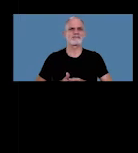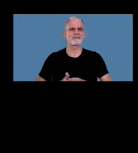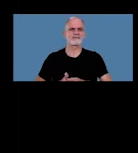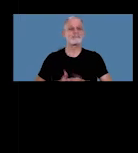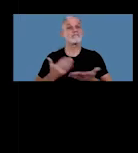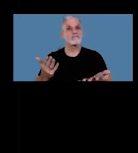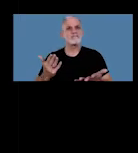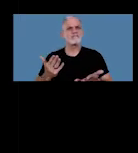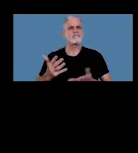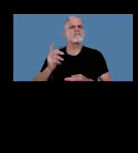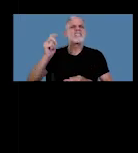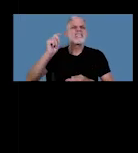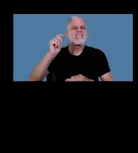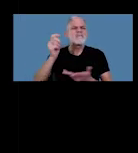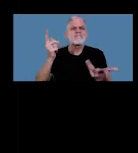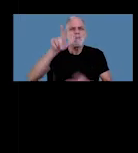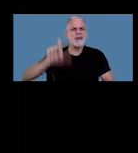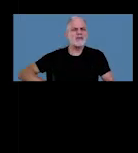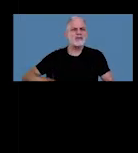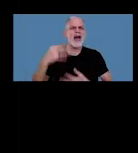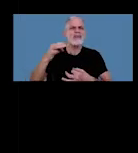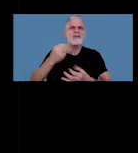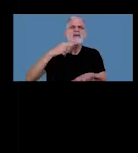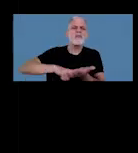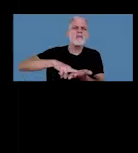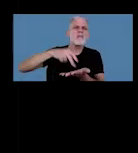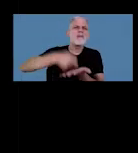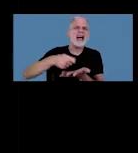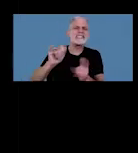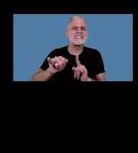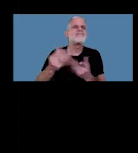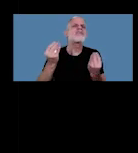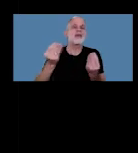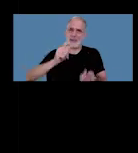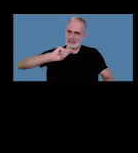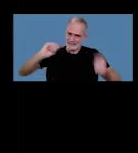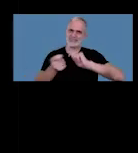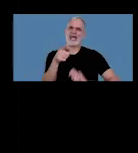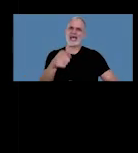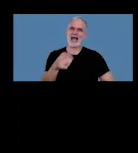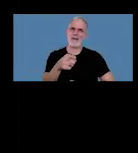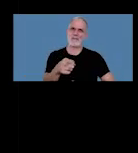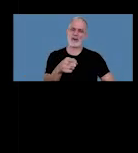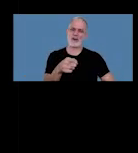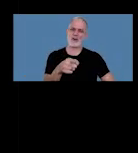Bueno, ¿quién va a ser sujeto del gravamen? Acá tenemos la gran modificación